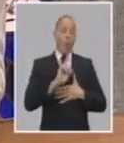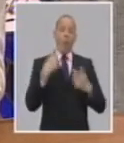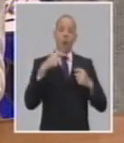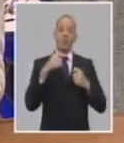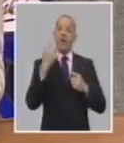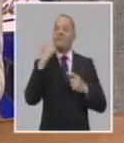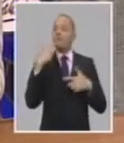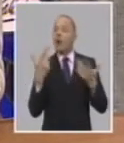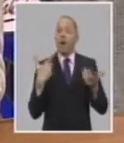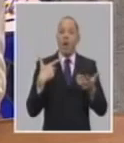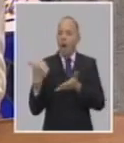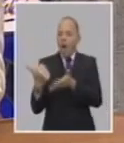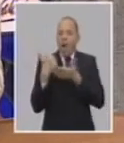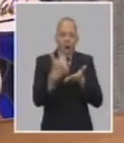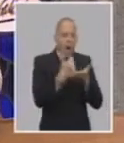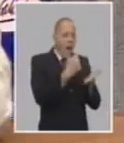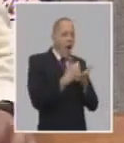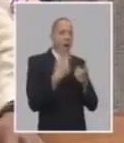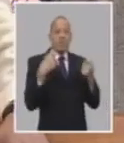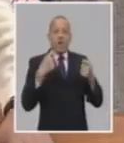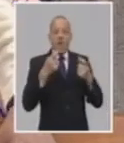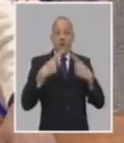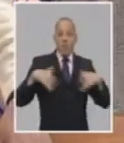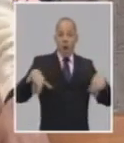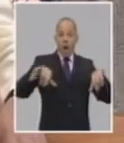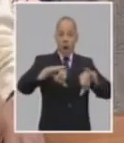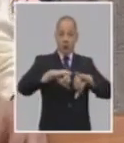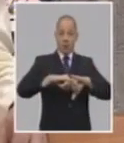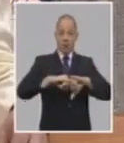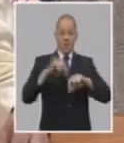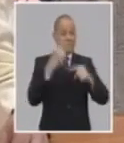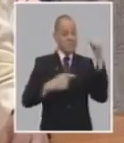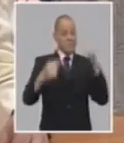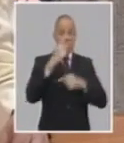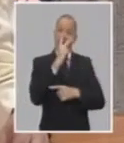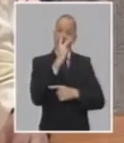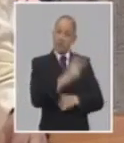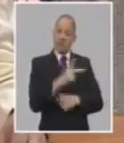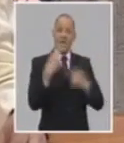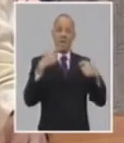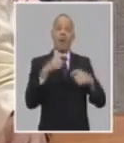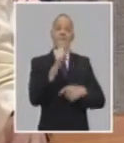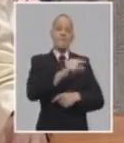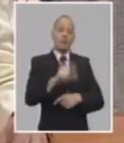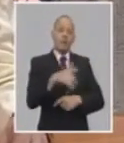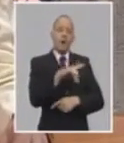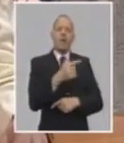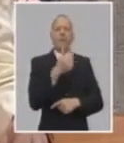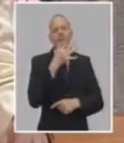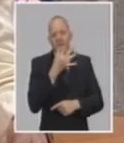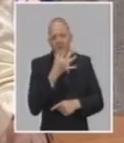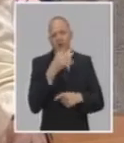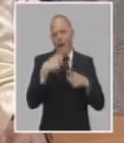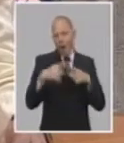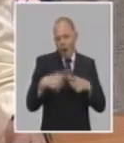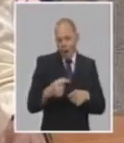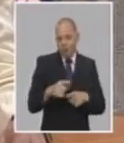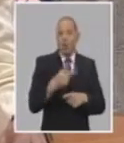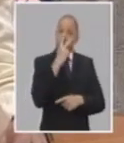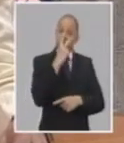y en especial a las personas más vulnerables, así como evitar las consecuencias que genera. Ese es un llamado realmente que se ha estado